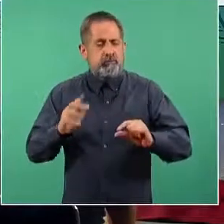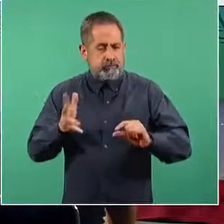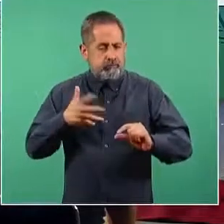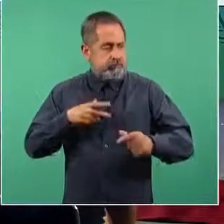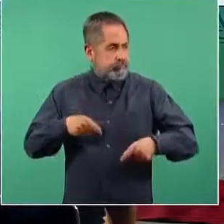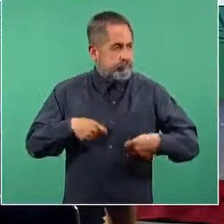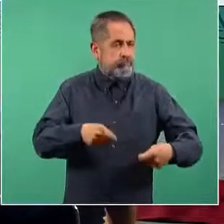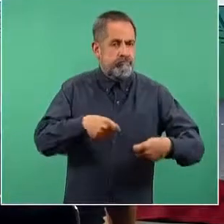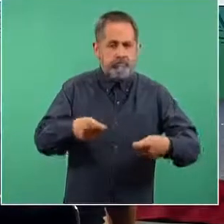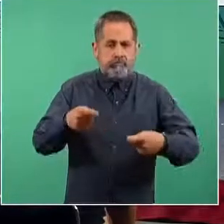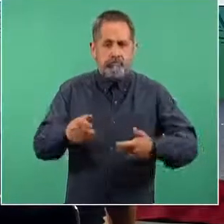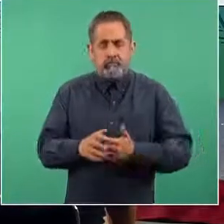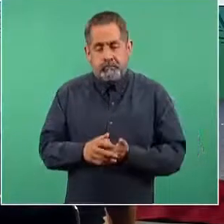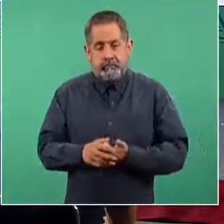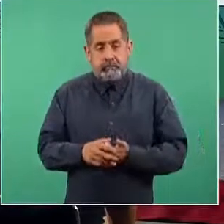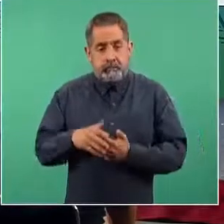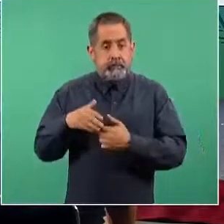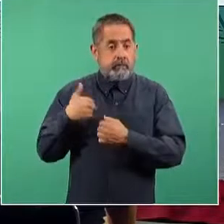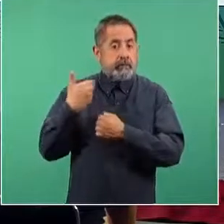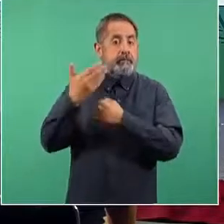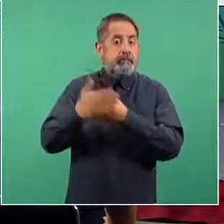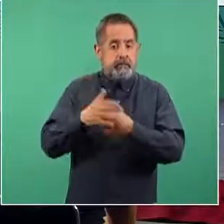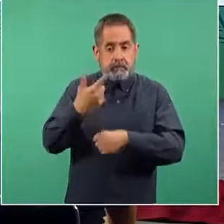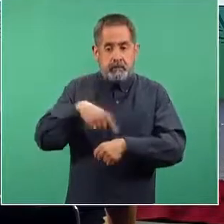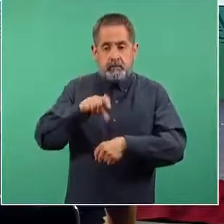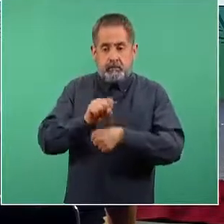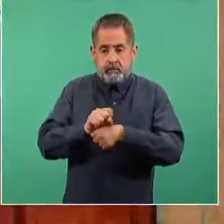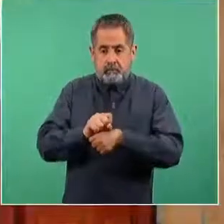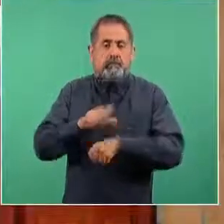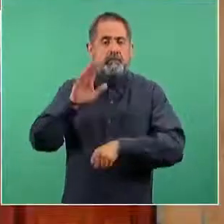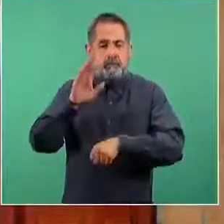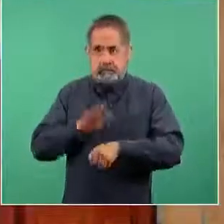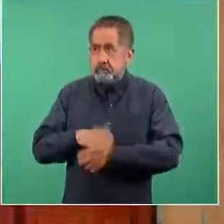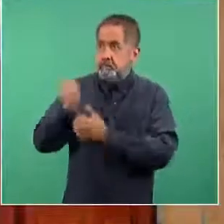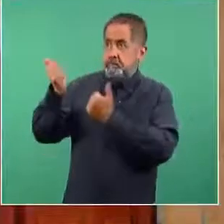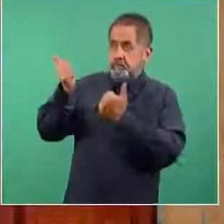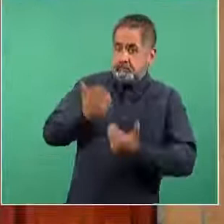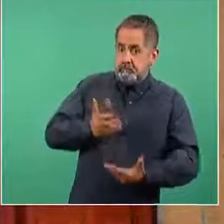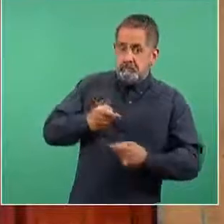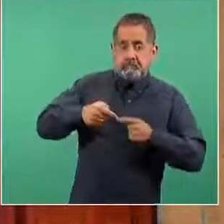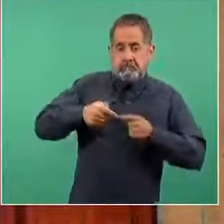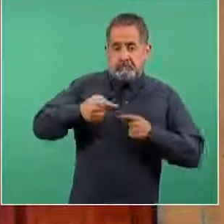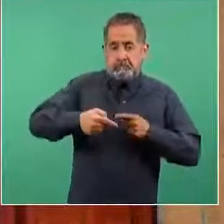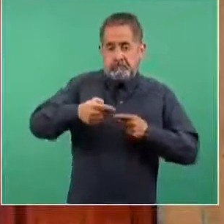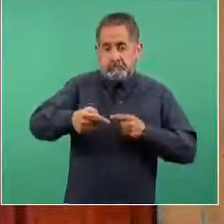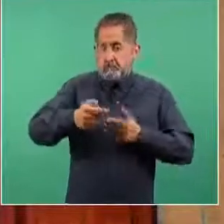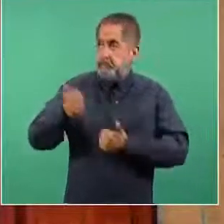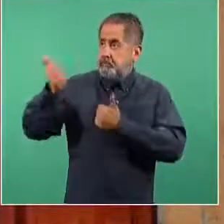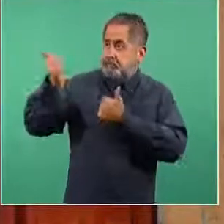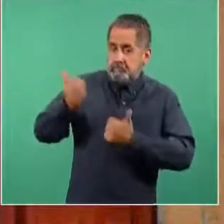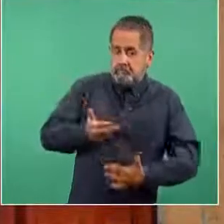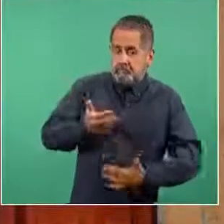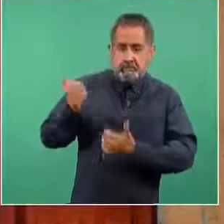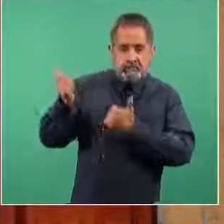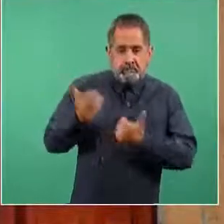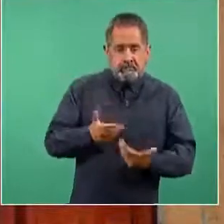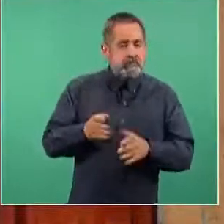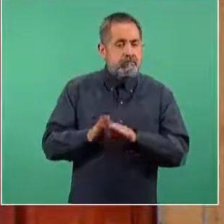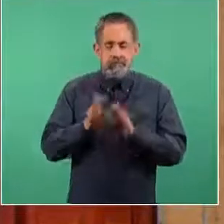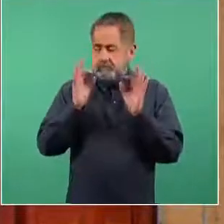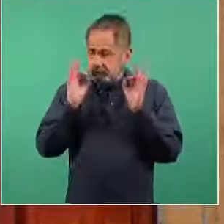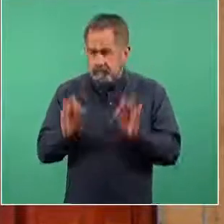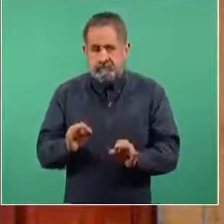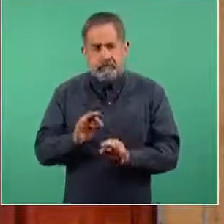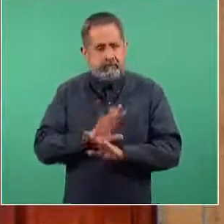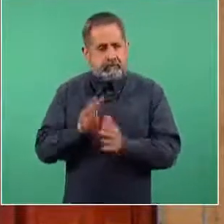434.830. Cuando abramos la siguiente semana, o en la medida que vayan avanzando los días, estaremos presentando lo que se tiene ya